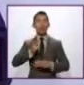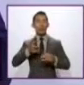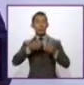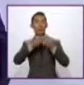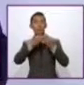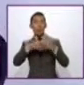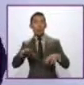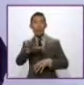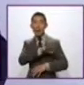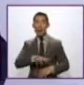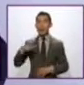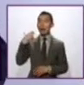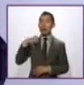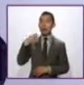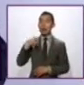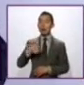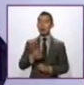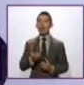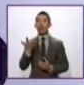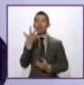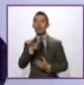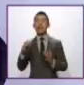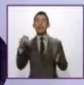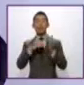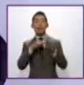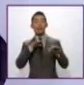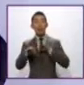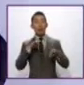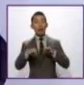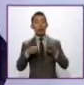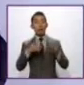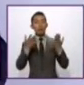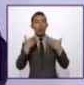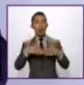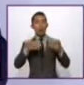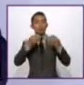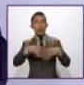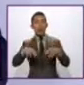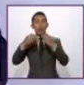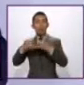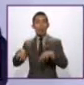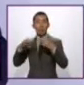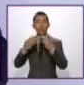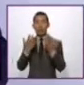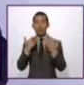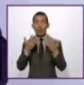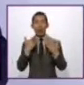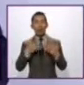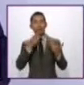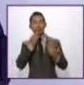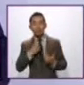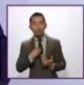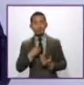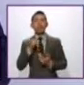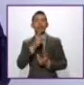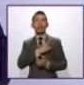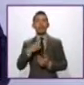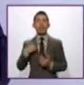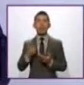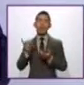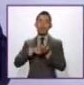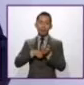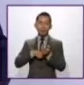en Querétaro aproximadamente 10,000 empleos. Luego, entonces, se tiene que llevar a cabo una serie de